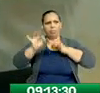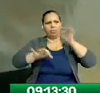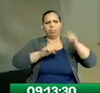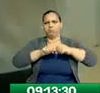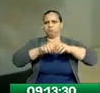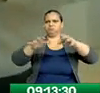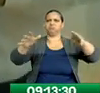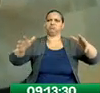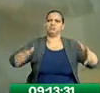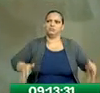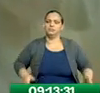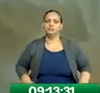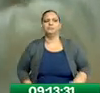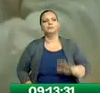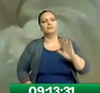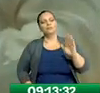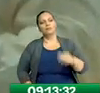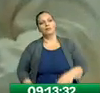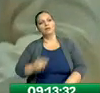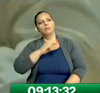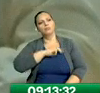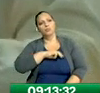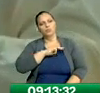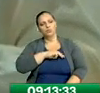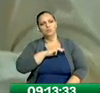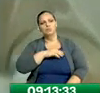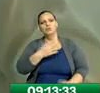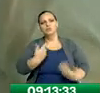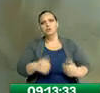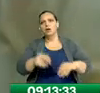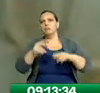con oxígeno, sin duda, para atender a los